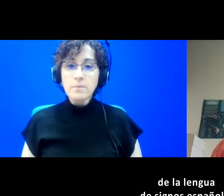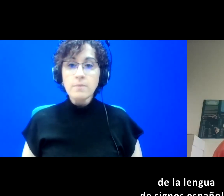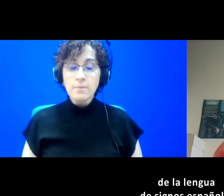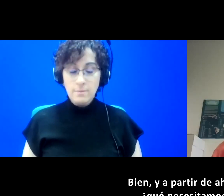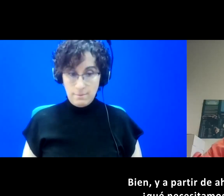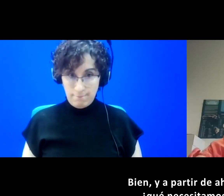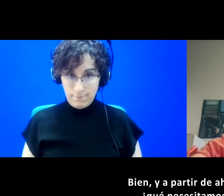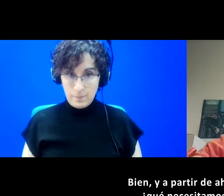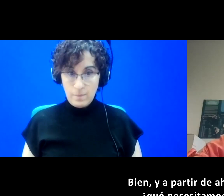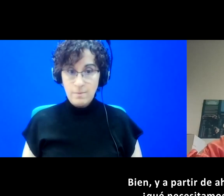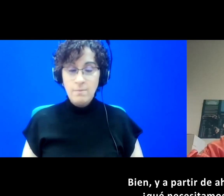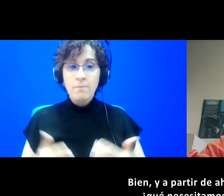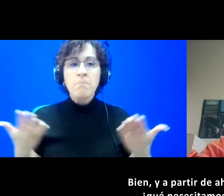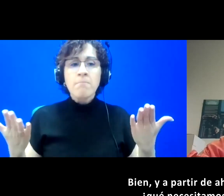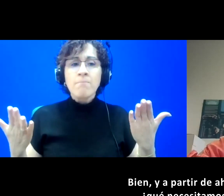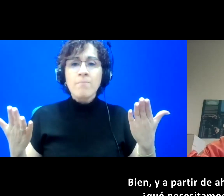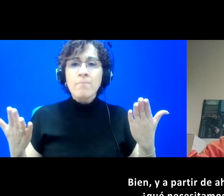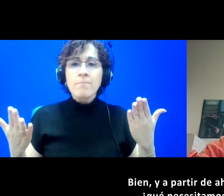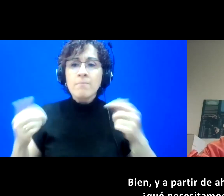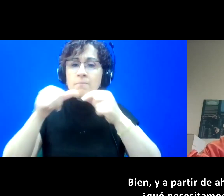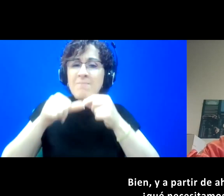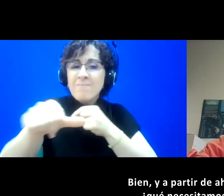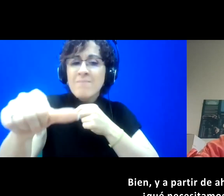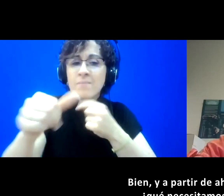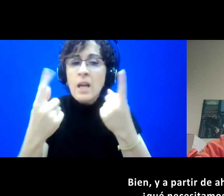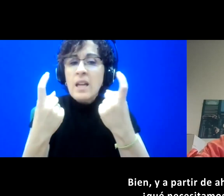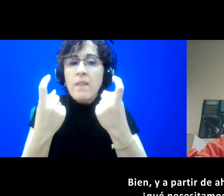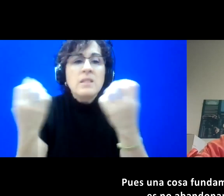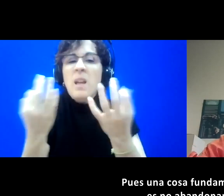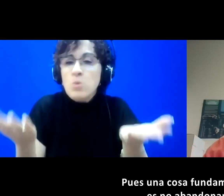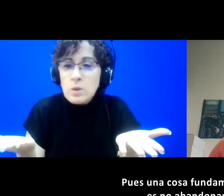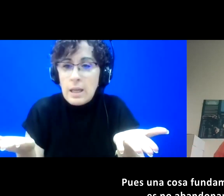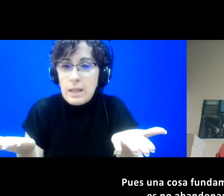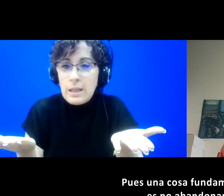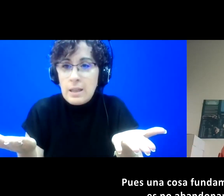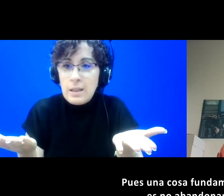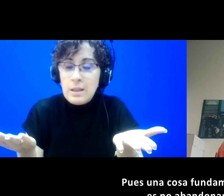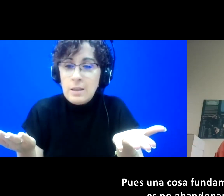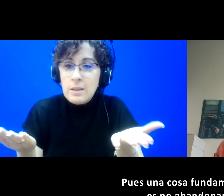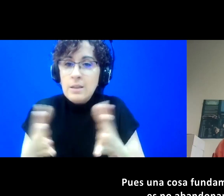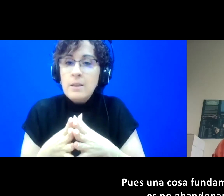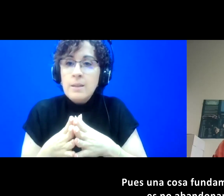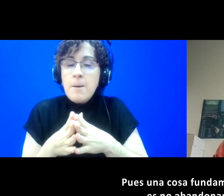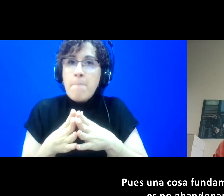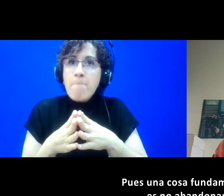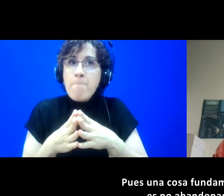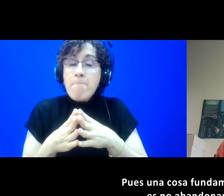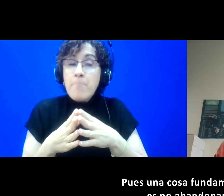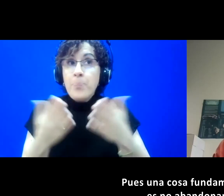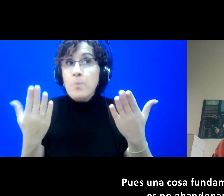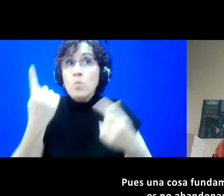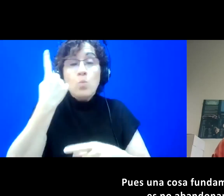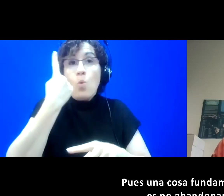Bien, y a partir de ahora, ¿qué necesitamos? Pues una cosa